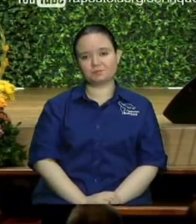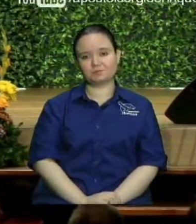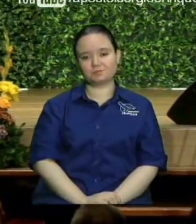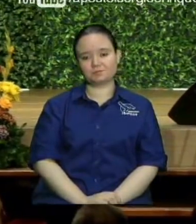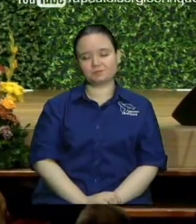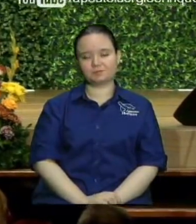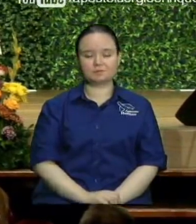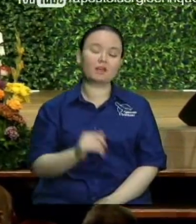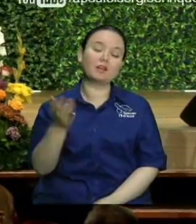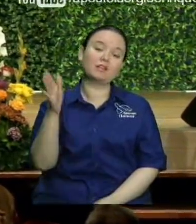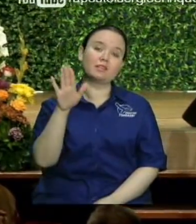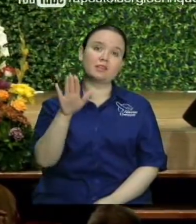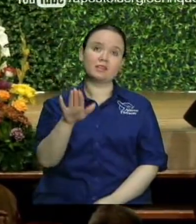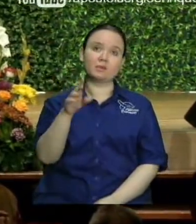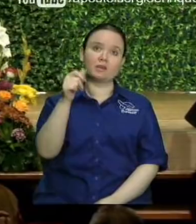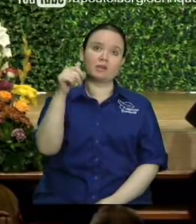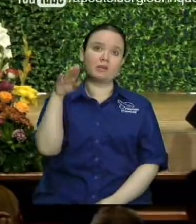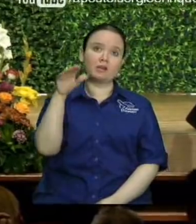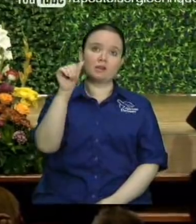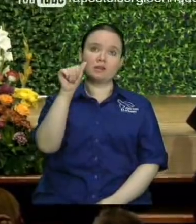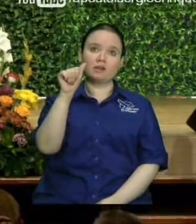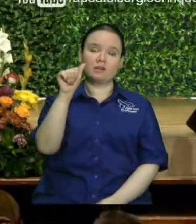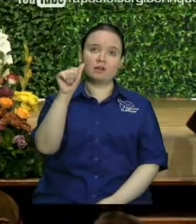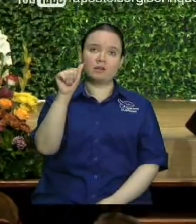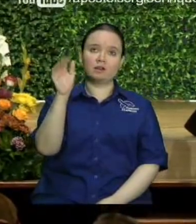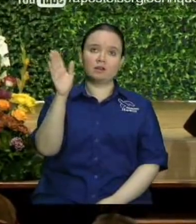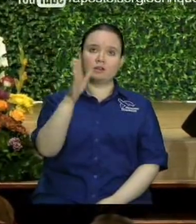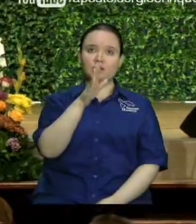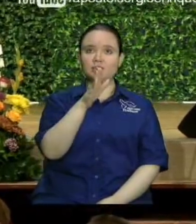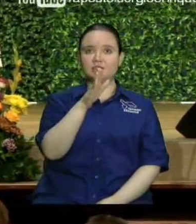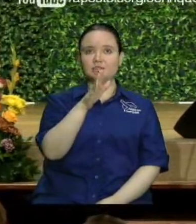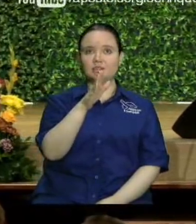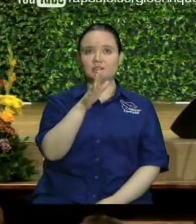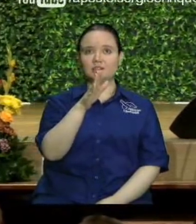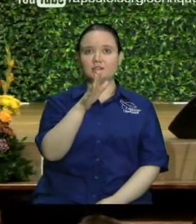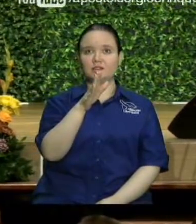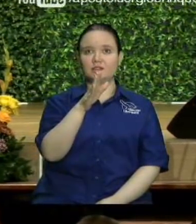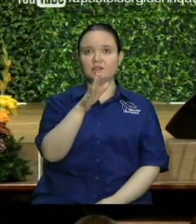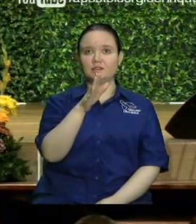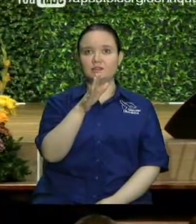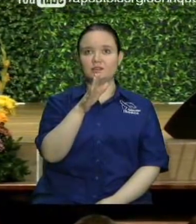y después Asa. Josafat, o me pasé uno.